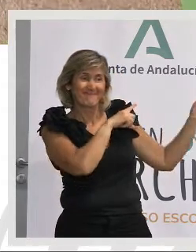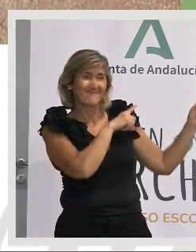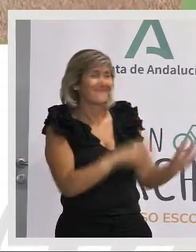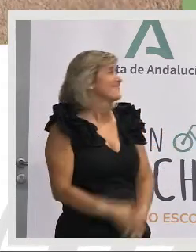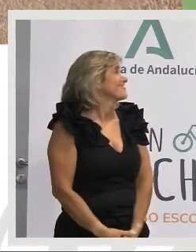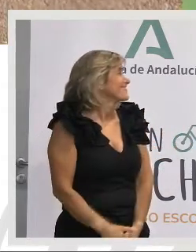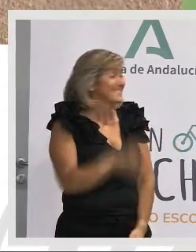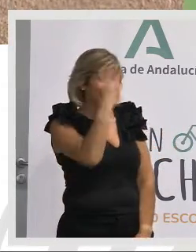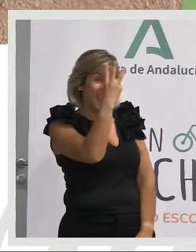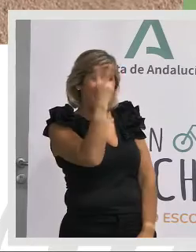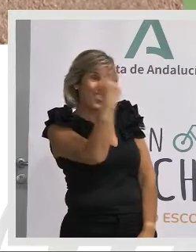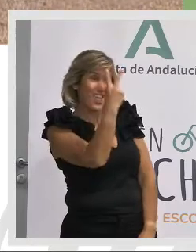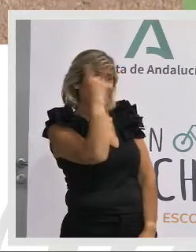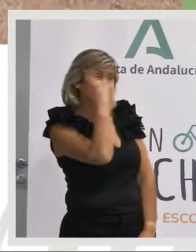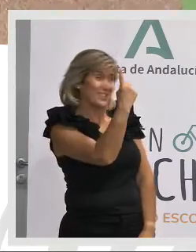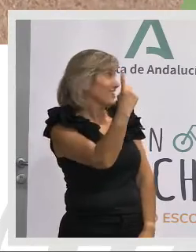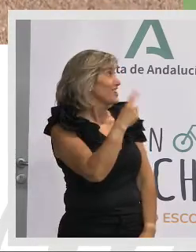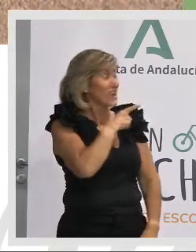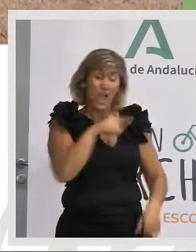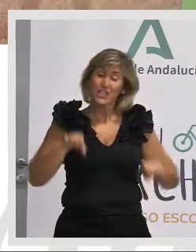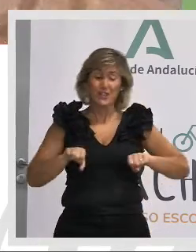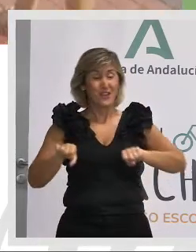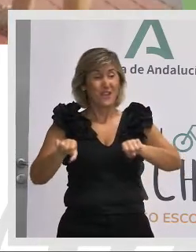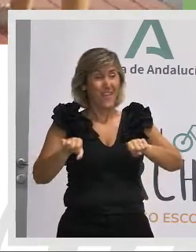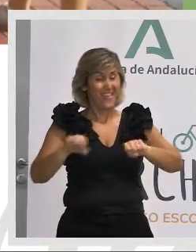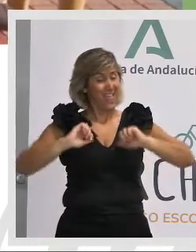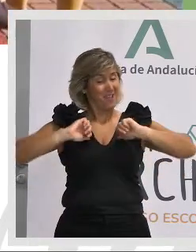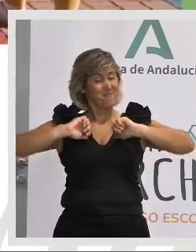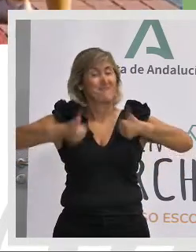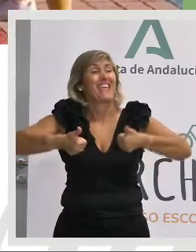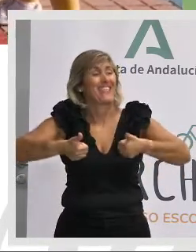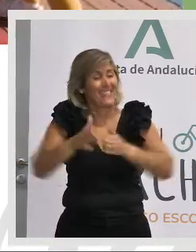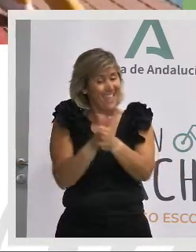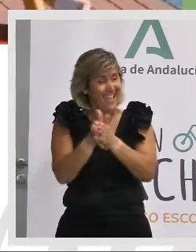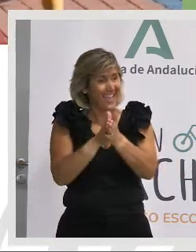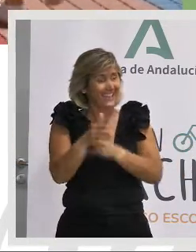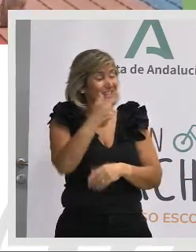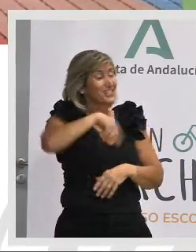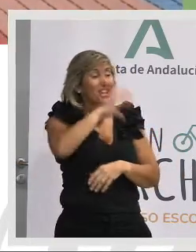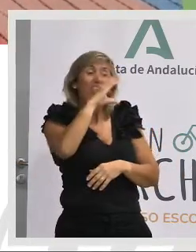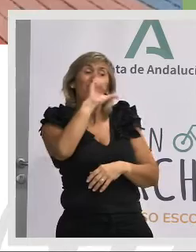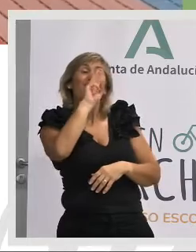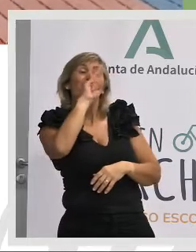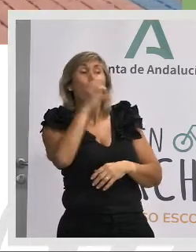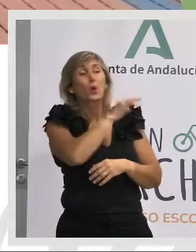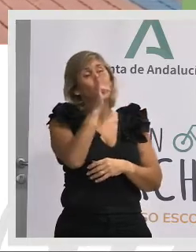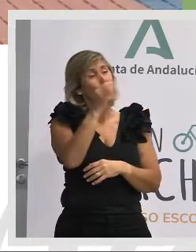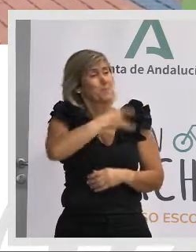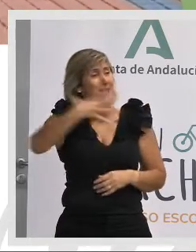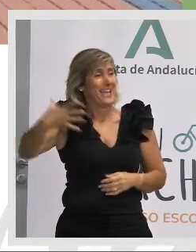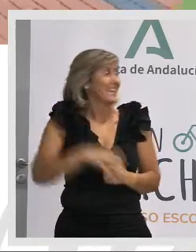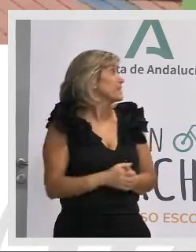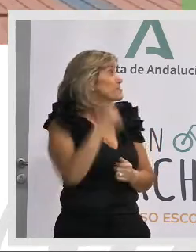3, 2, 1, Sobre Ruedas en acción. Somos el CEI Cruz Blanca,